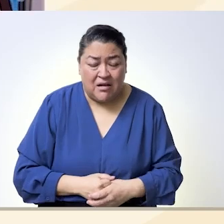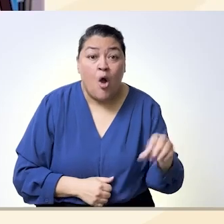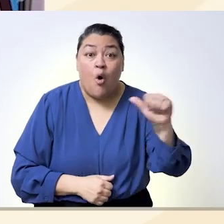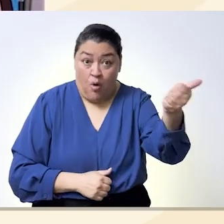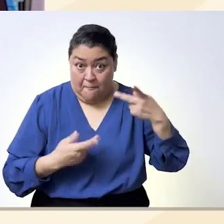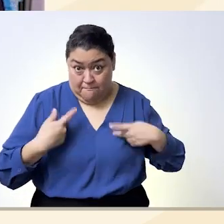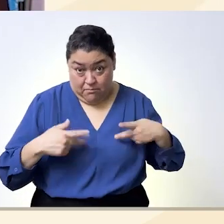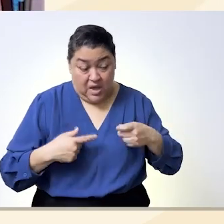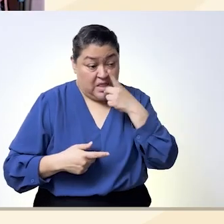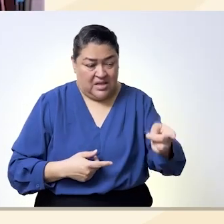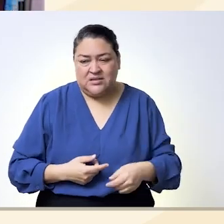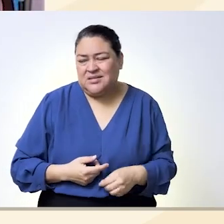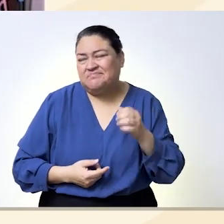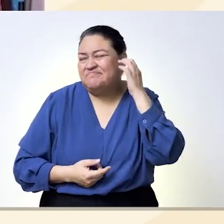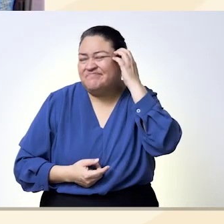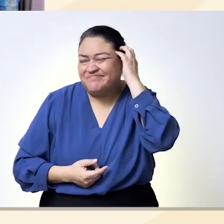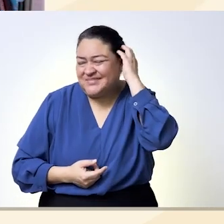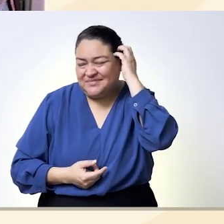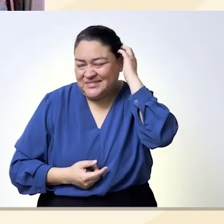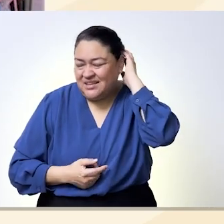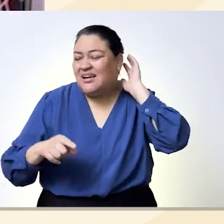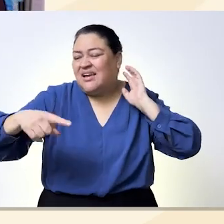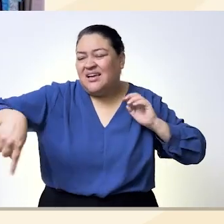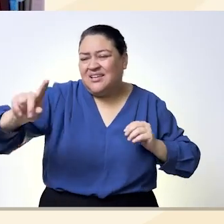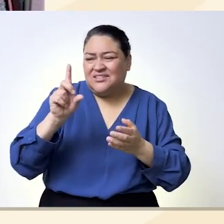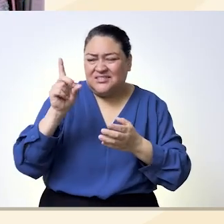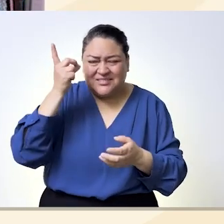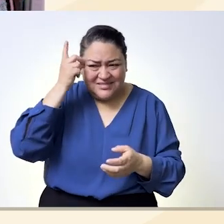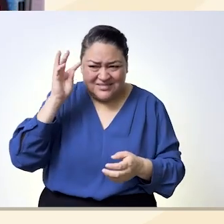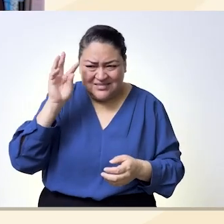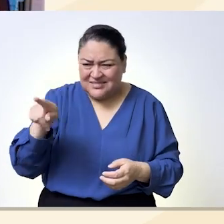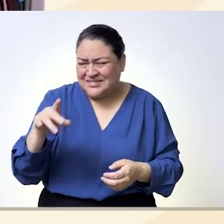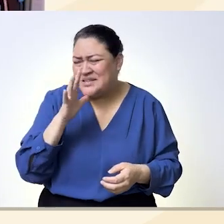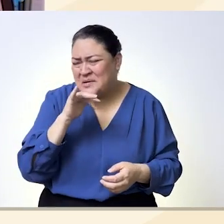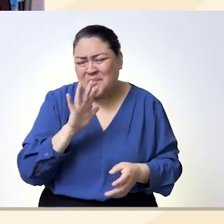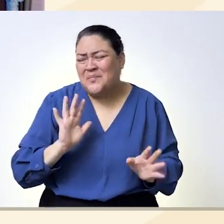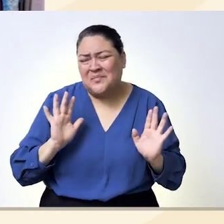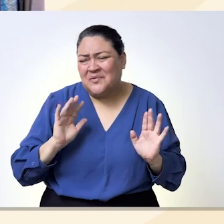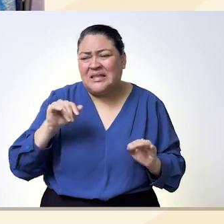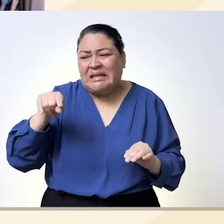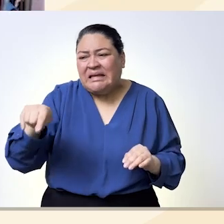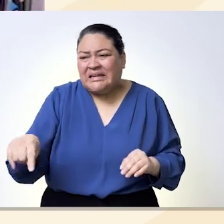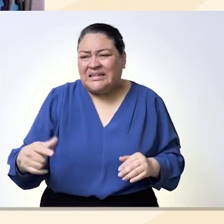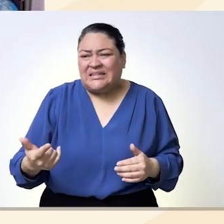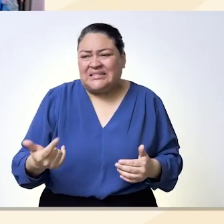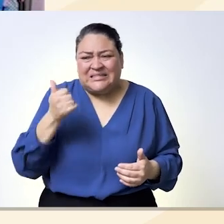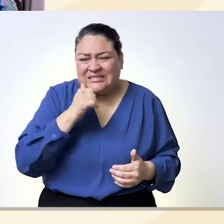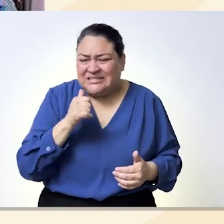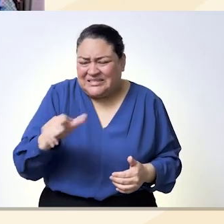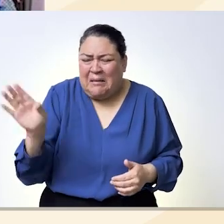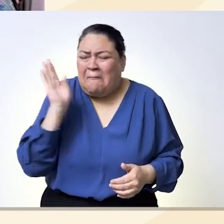con síndrome de Down, ¿cómo les vamos a dar un espacio, no? Porque son ultra perversas y son ultra espantosas y son ultra... Y entonces uno